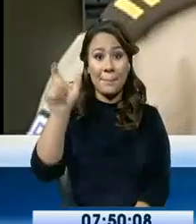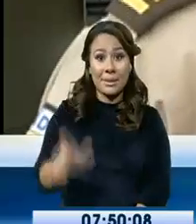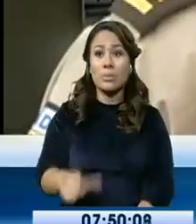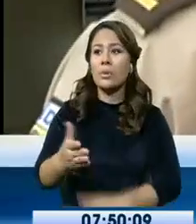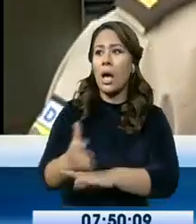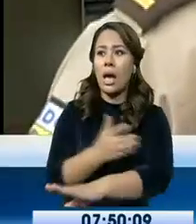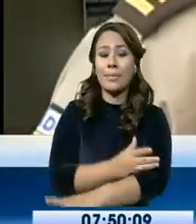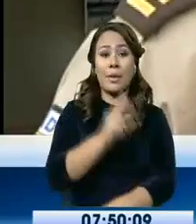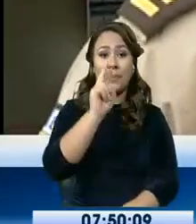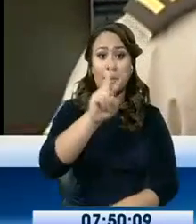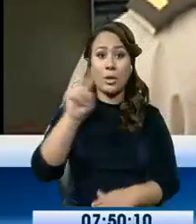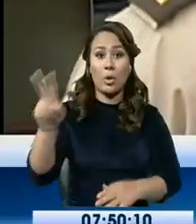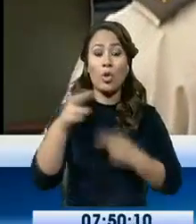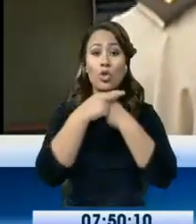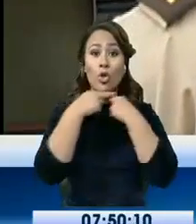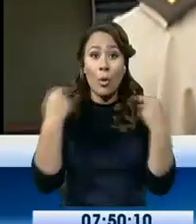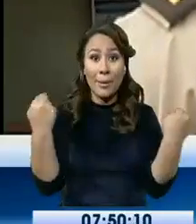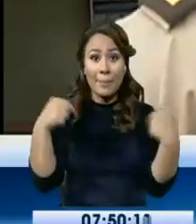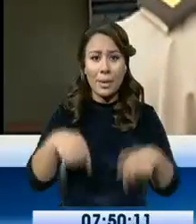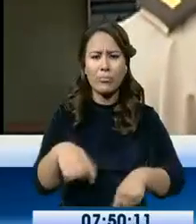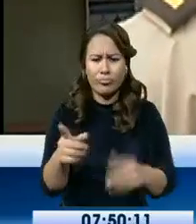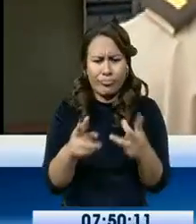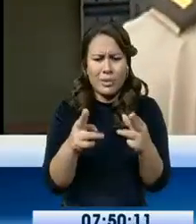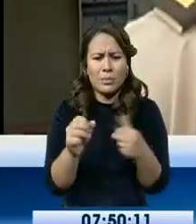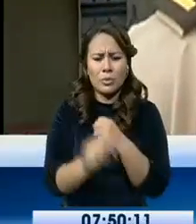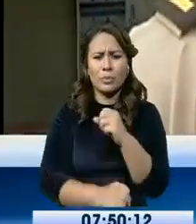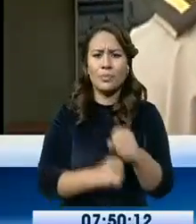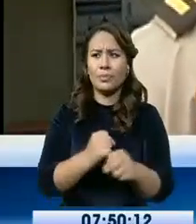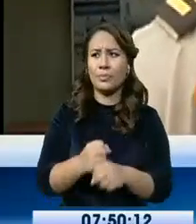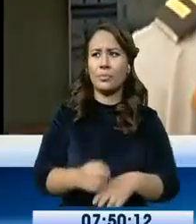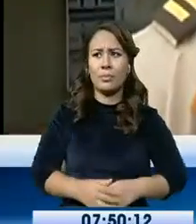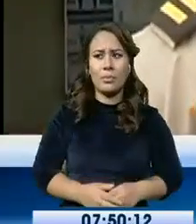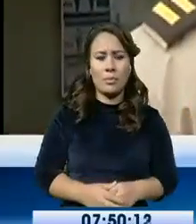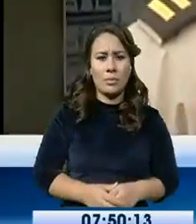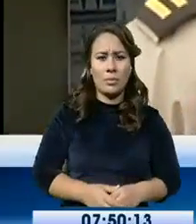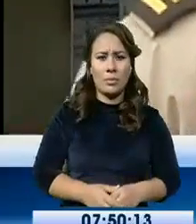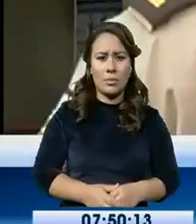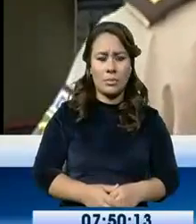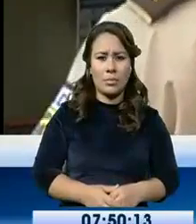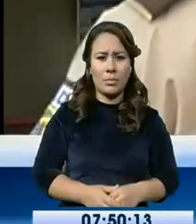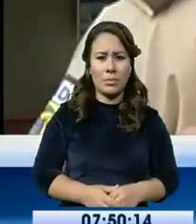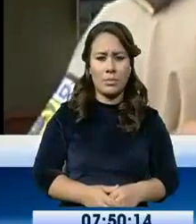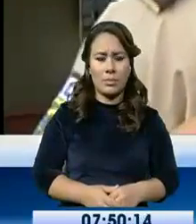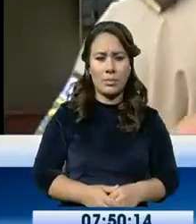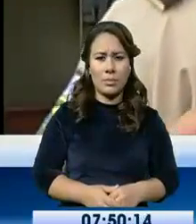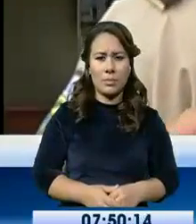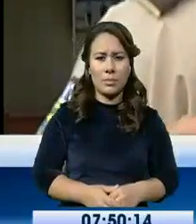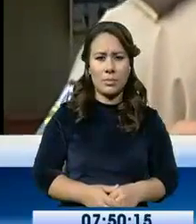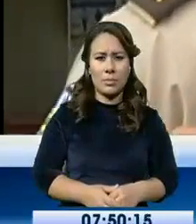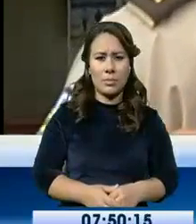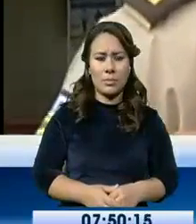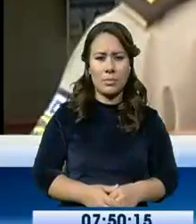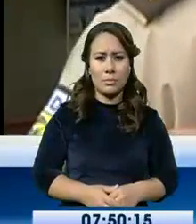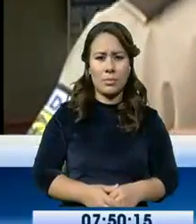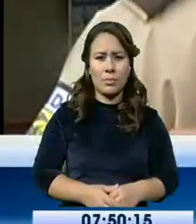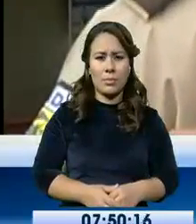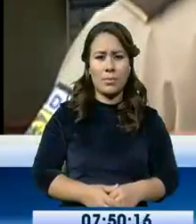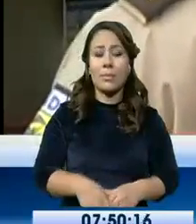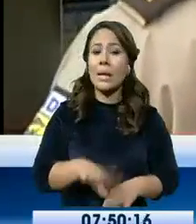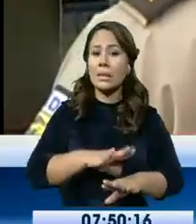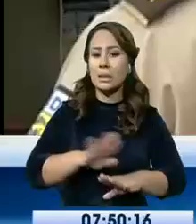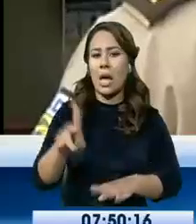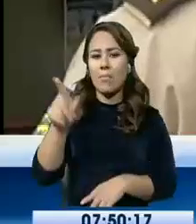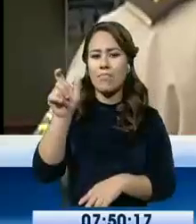22 de noviembre de este año, hicimos la misma captura aquí por este sector, denunciando por otra persona que se había entregado a su